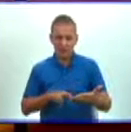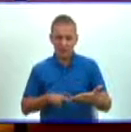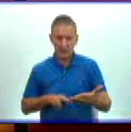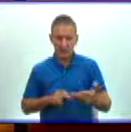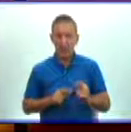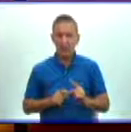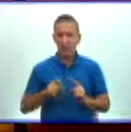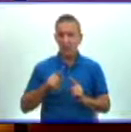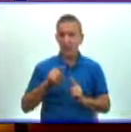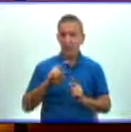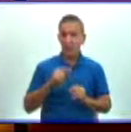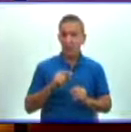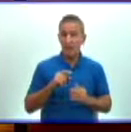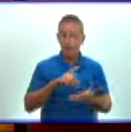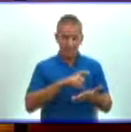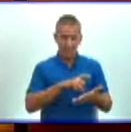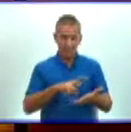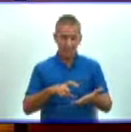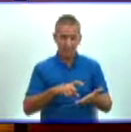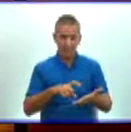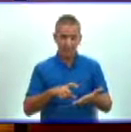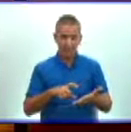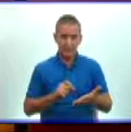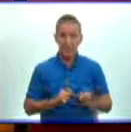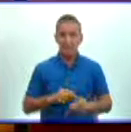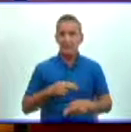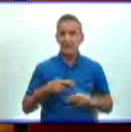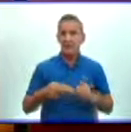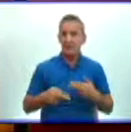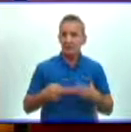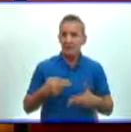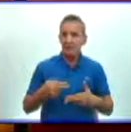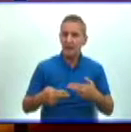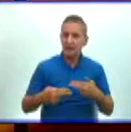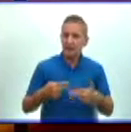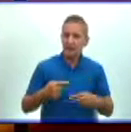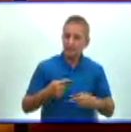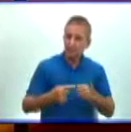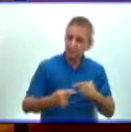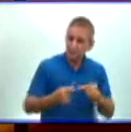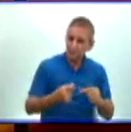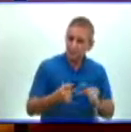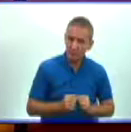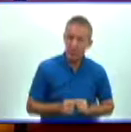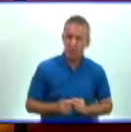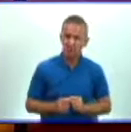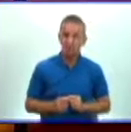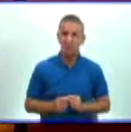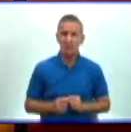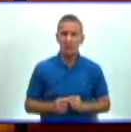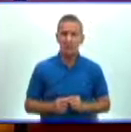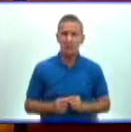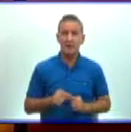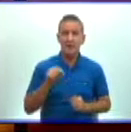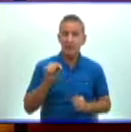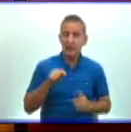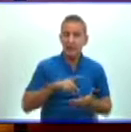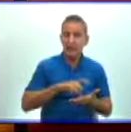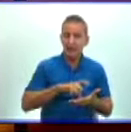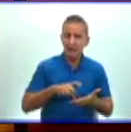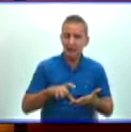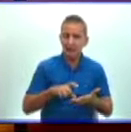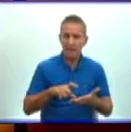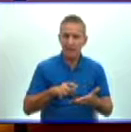texto que ya han ido construyendo. Insisto en que ese texto va a